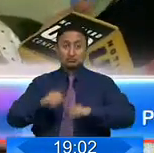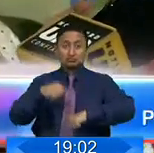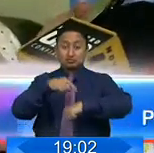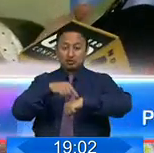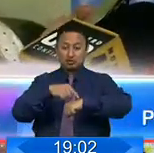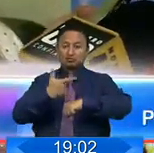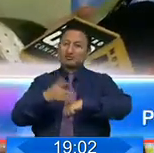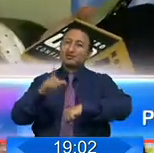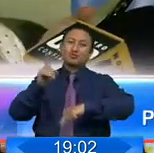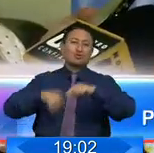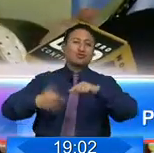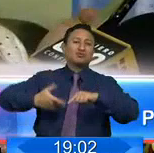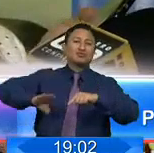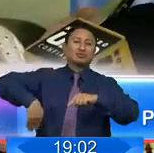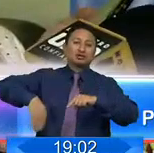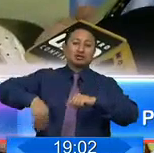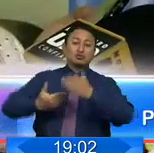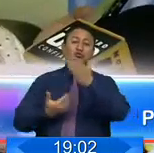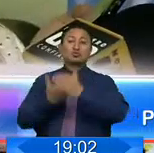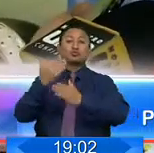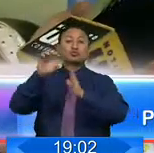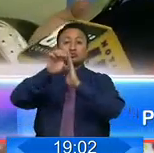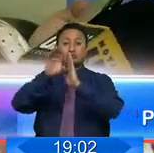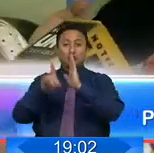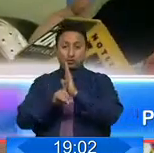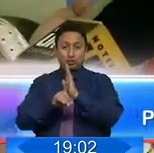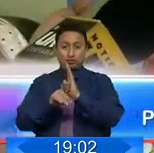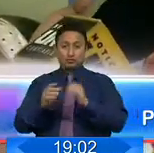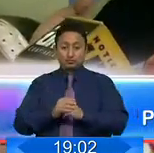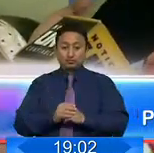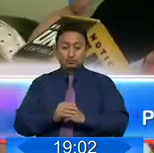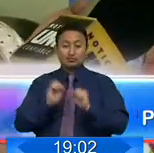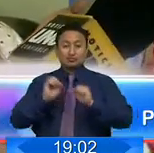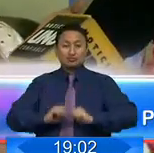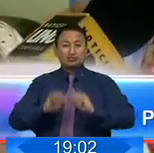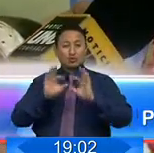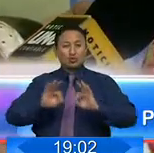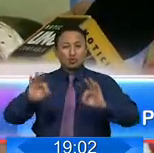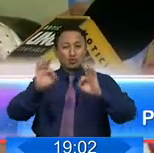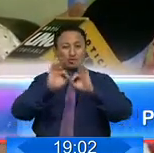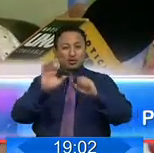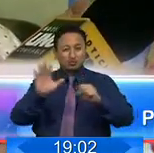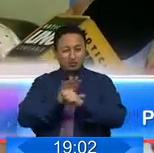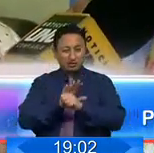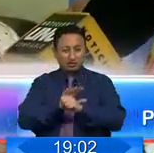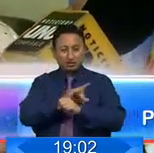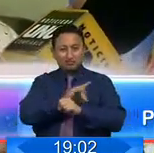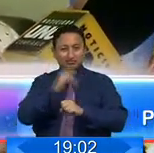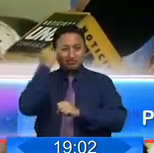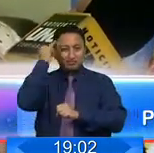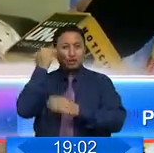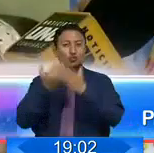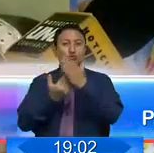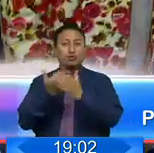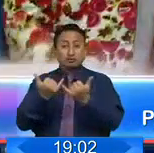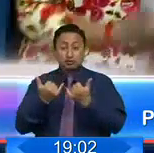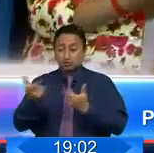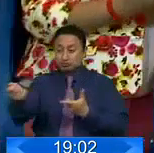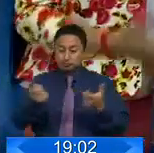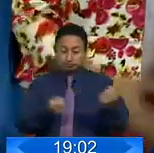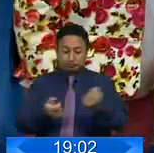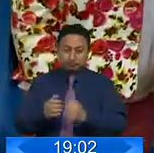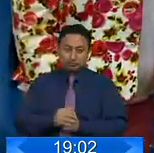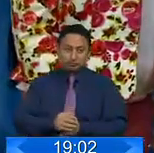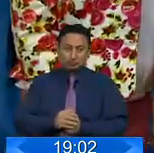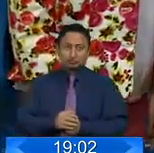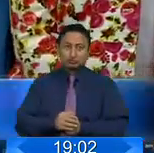para poder tener un nuevo Código de la Democracia profundo con iniciativas que lo estamos recogiendo. Mecanismo que a pesar